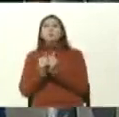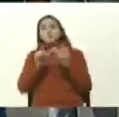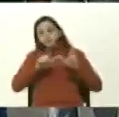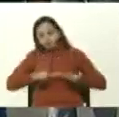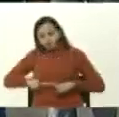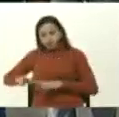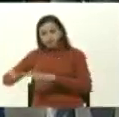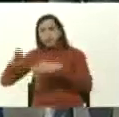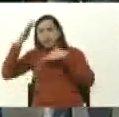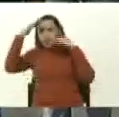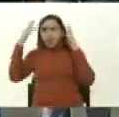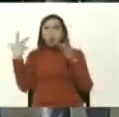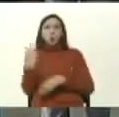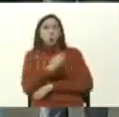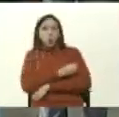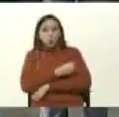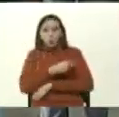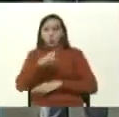vacunación para niños de